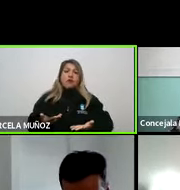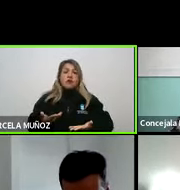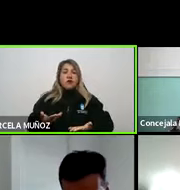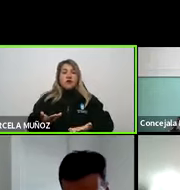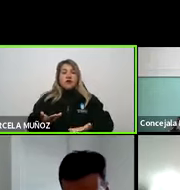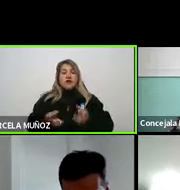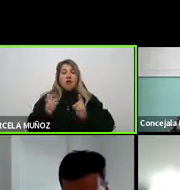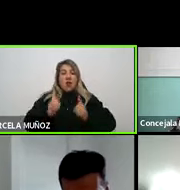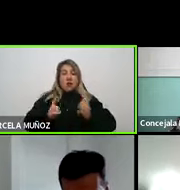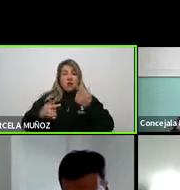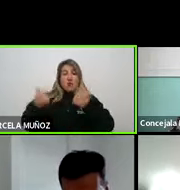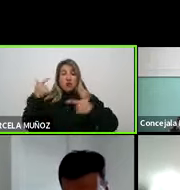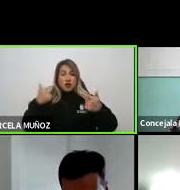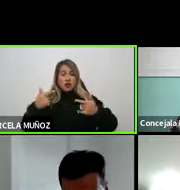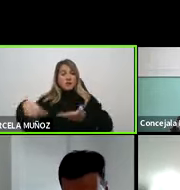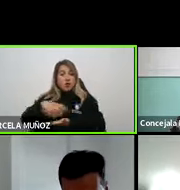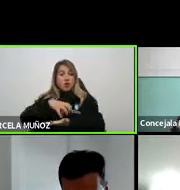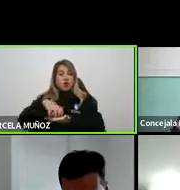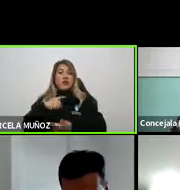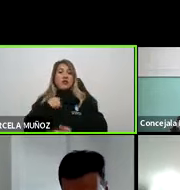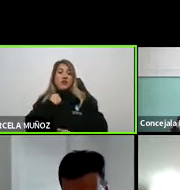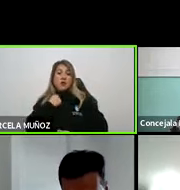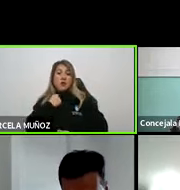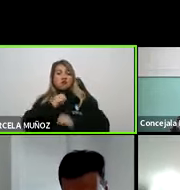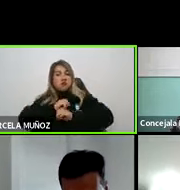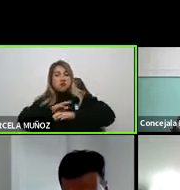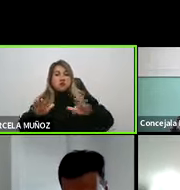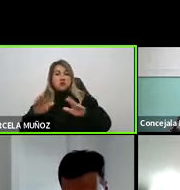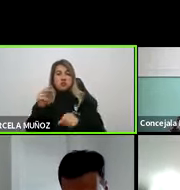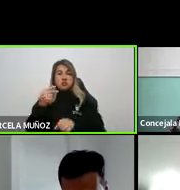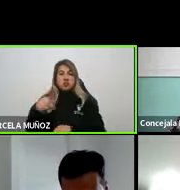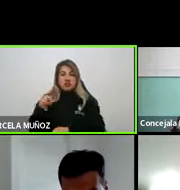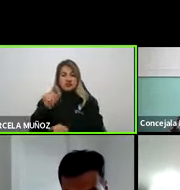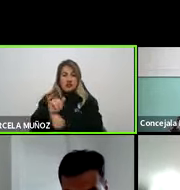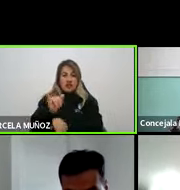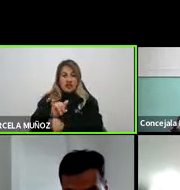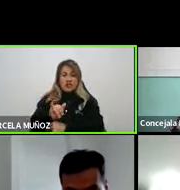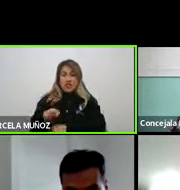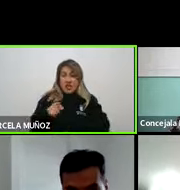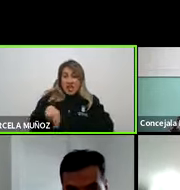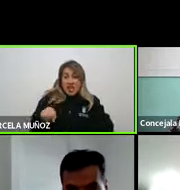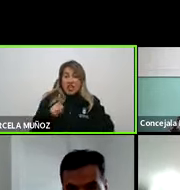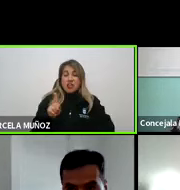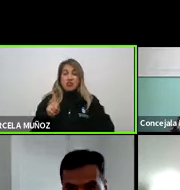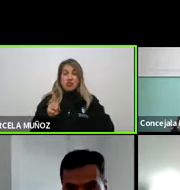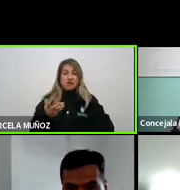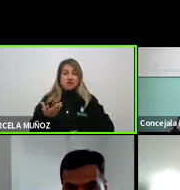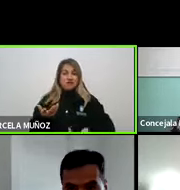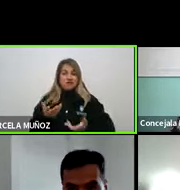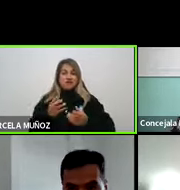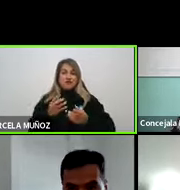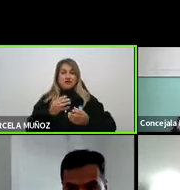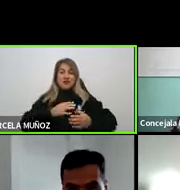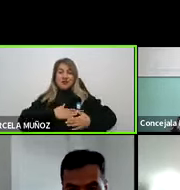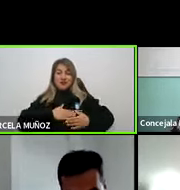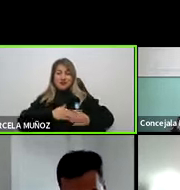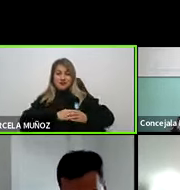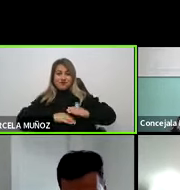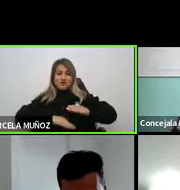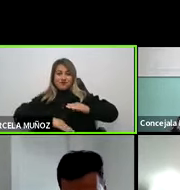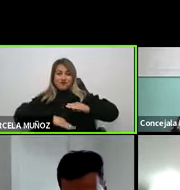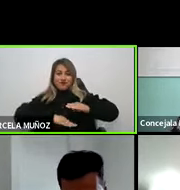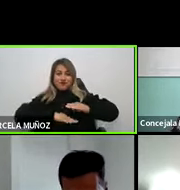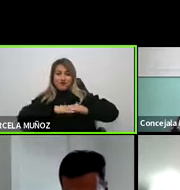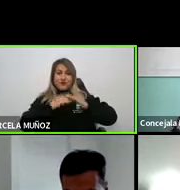de algunos políticos de la comuna de Quilicura parece a ellos llenarle el corazón de alegría cuando